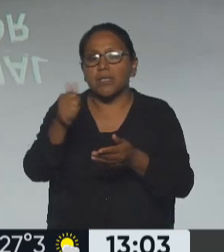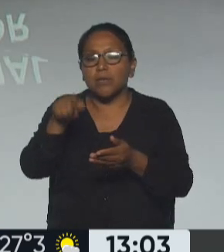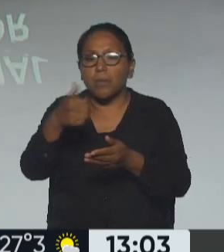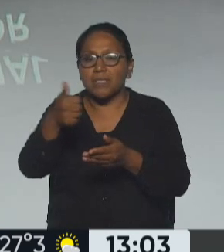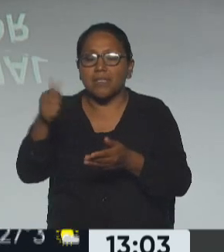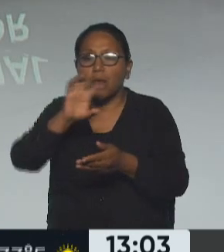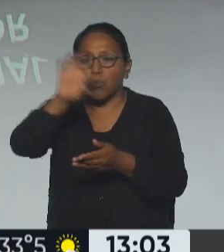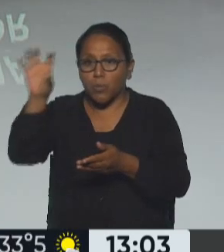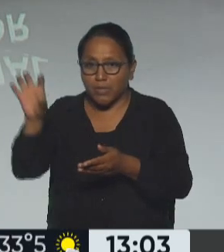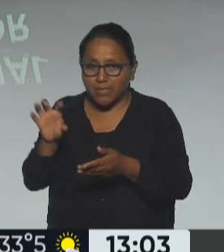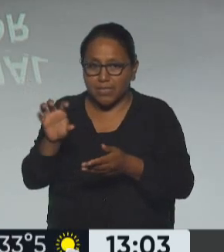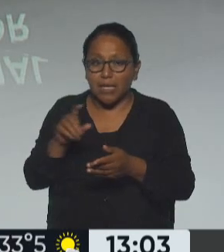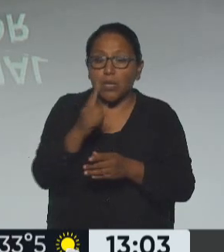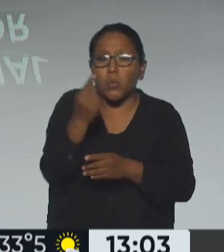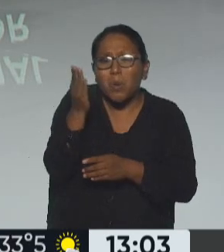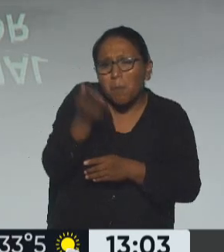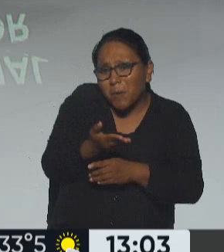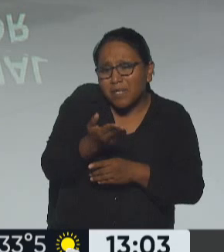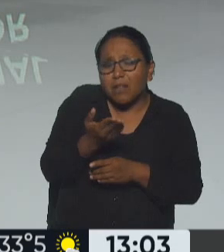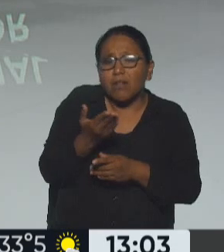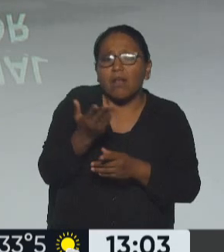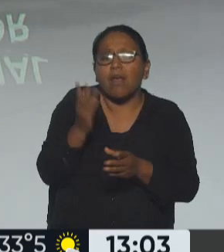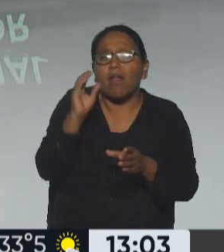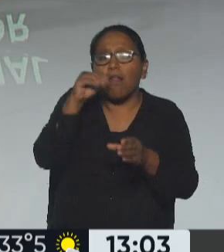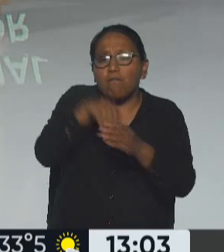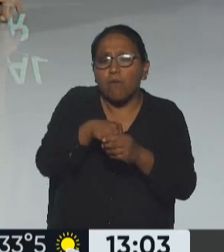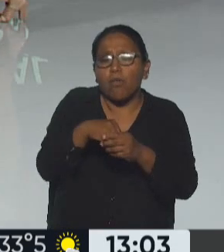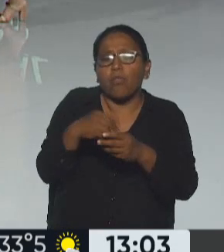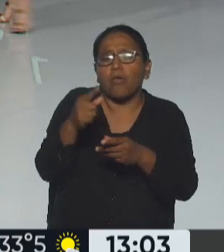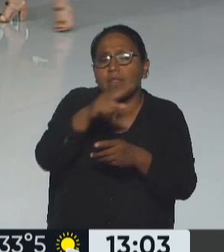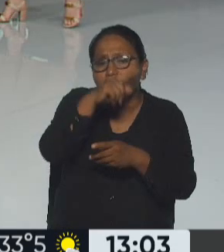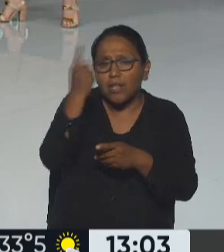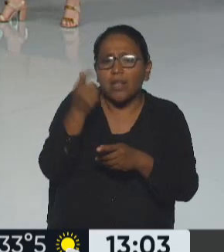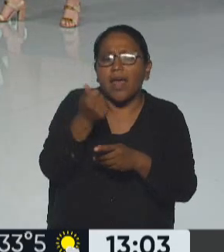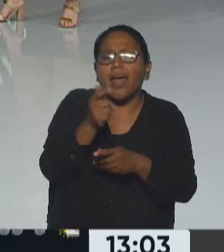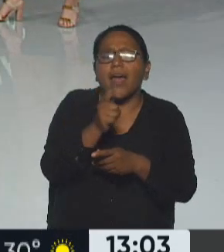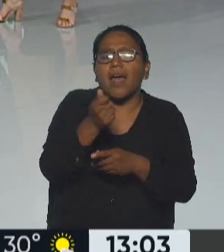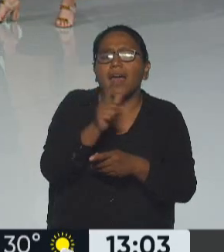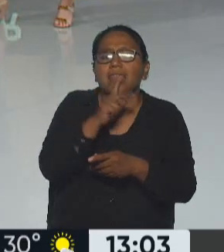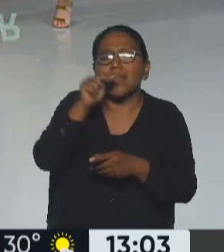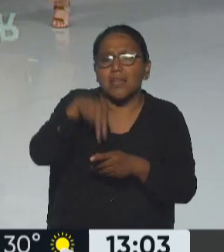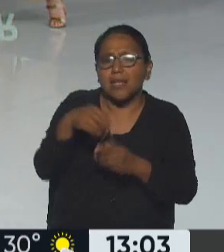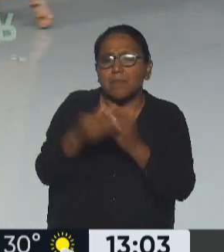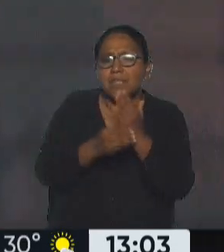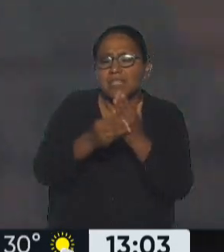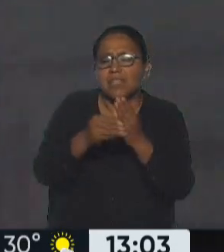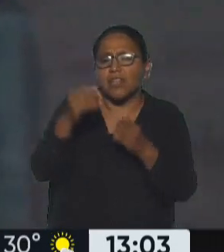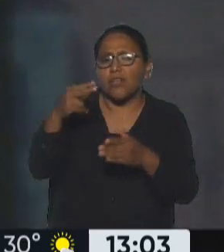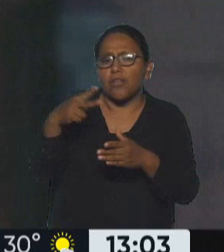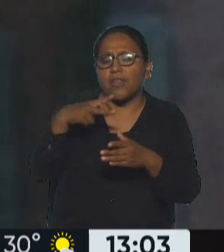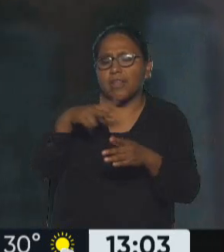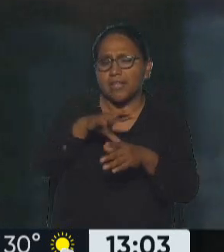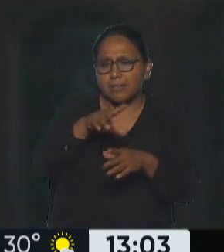balas provincias y el 1% al fondo de aportes del tesoro Nacional de los atn que maneja el Ministerio del interior